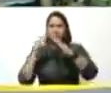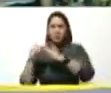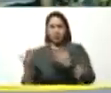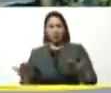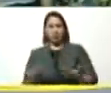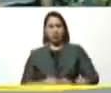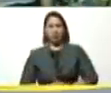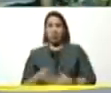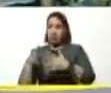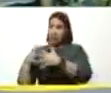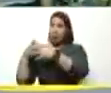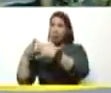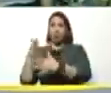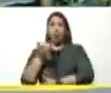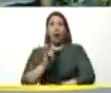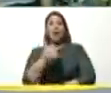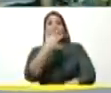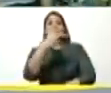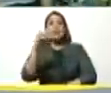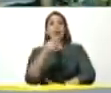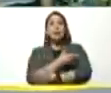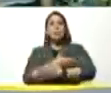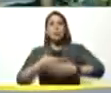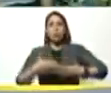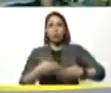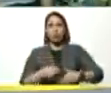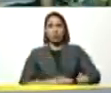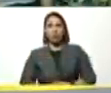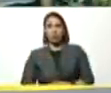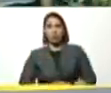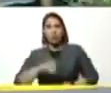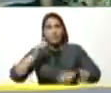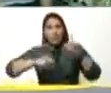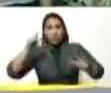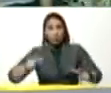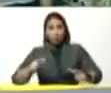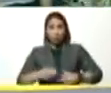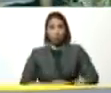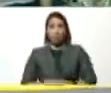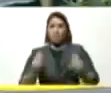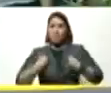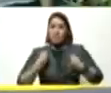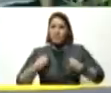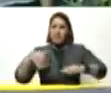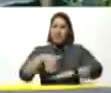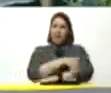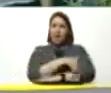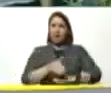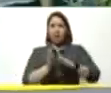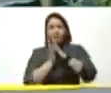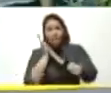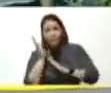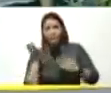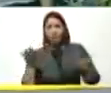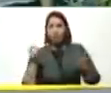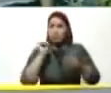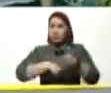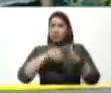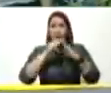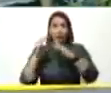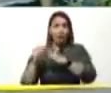En Estados Unidos hay 30 millones de seres humanos que viven en las calles sin